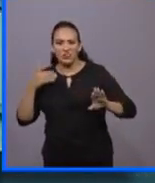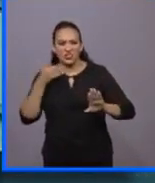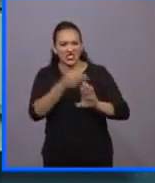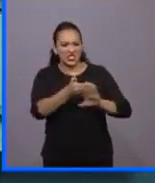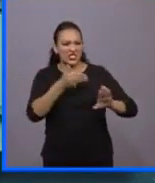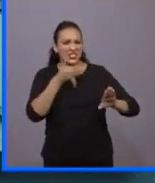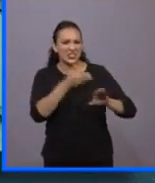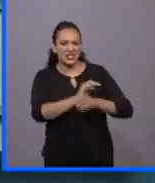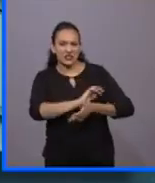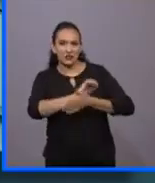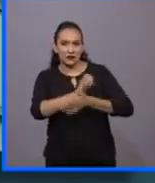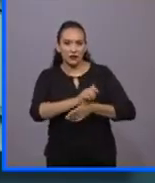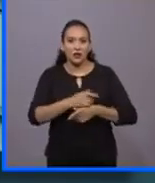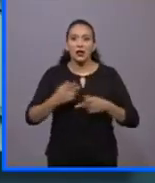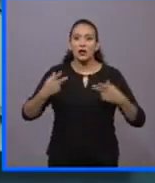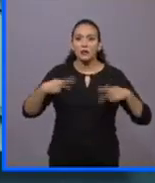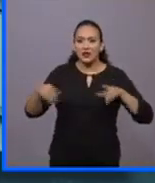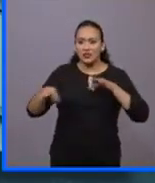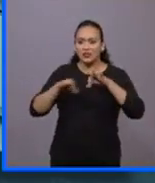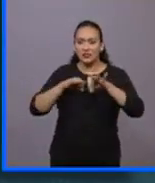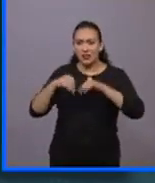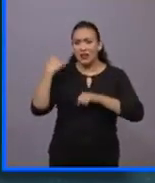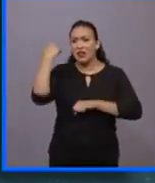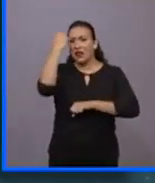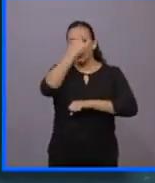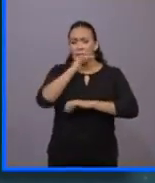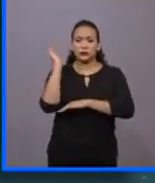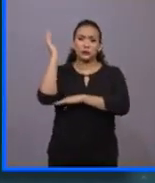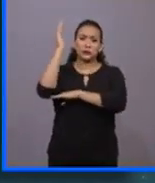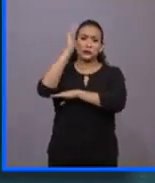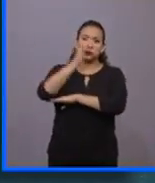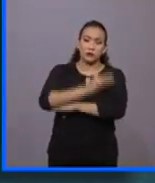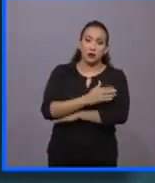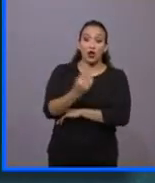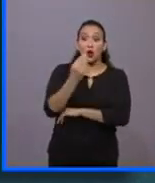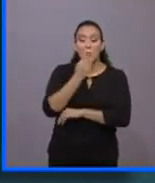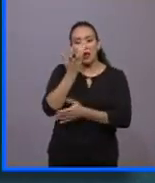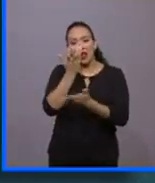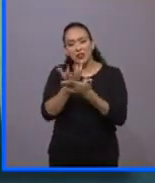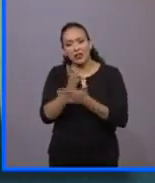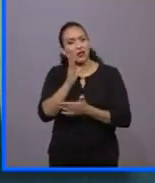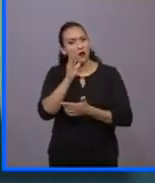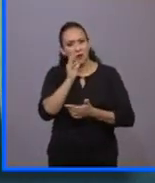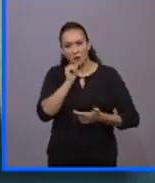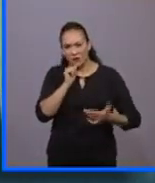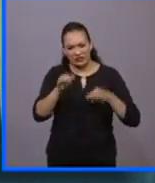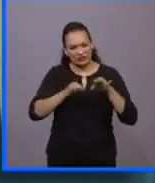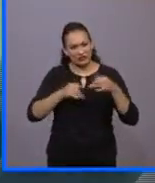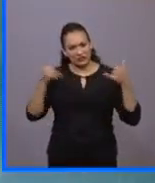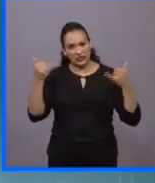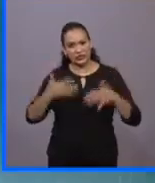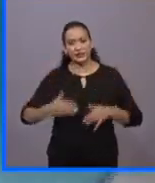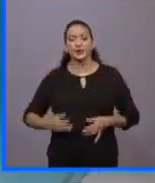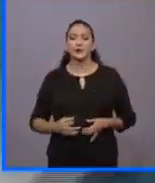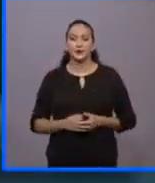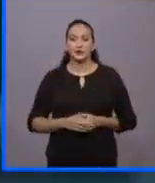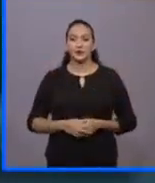horario. No se les permite salir de las instalaciones ni tomar su hora de comida, entre otras irregularidades.